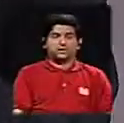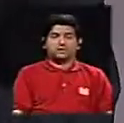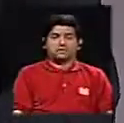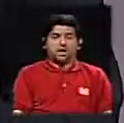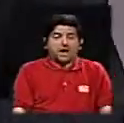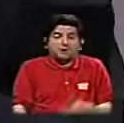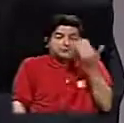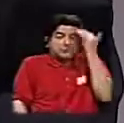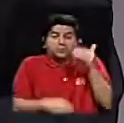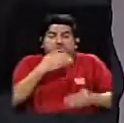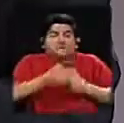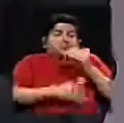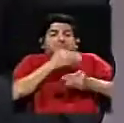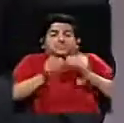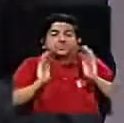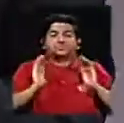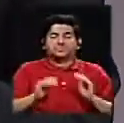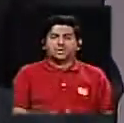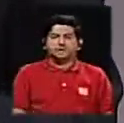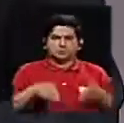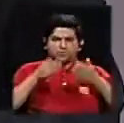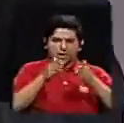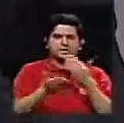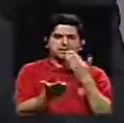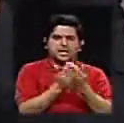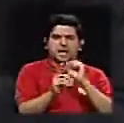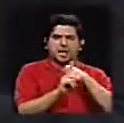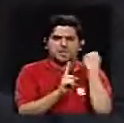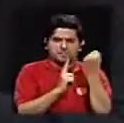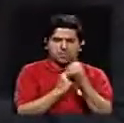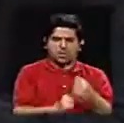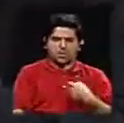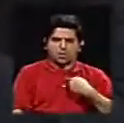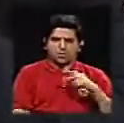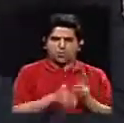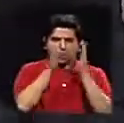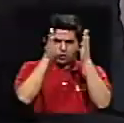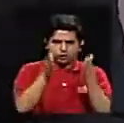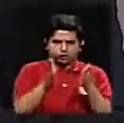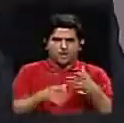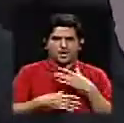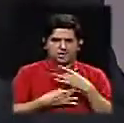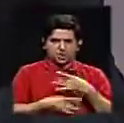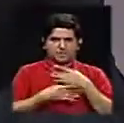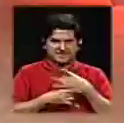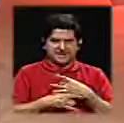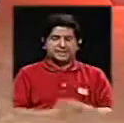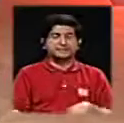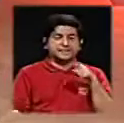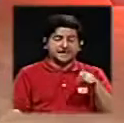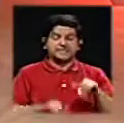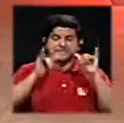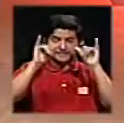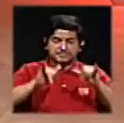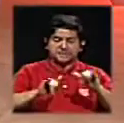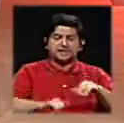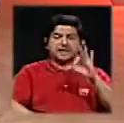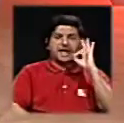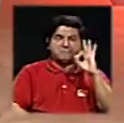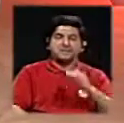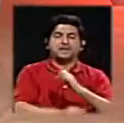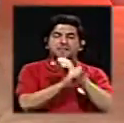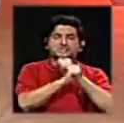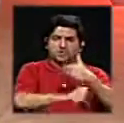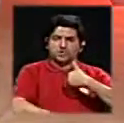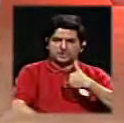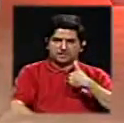cuál es el proceso para que una carretera esté en buen estado. A uno como usuario, lo que le interesa es que esté en buen estado y que sea segura. ¿Por